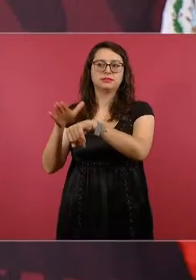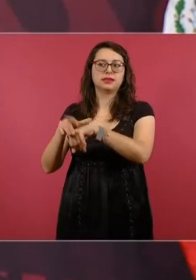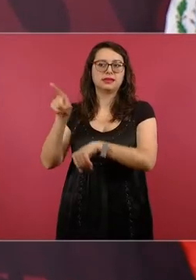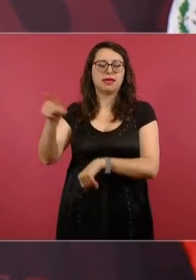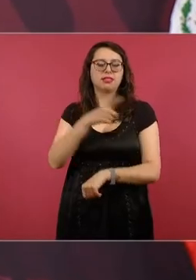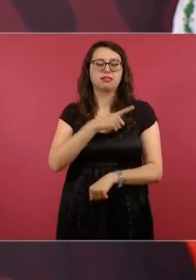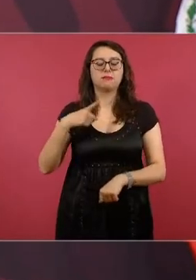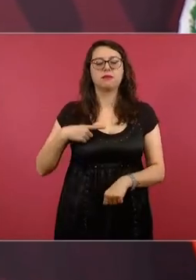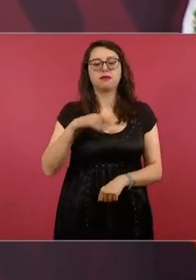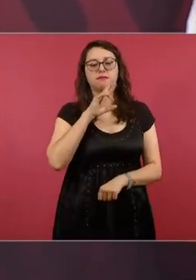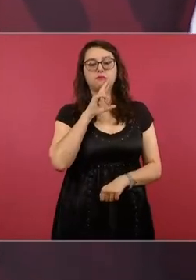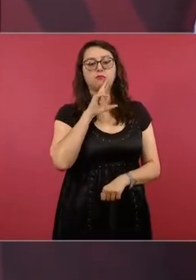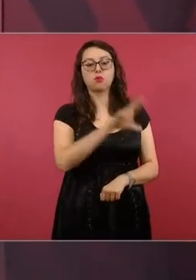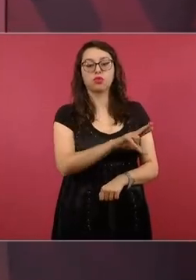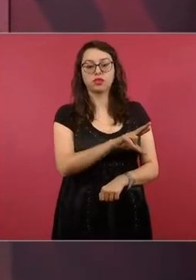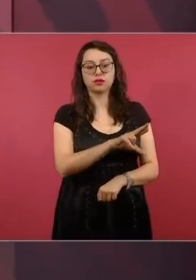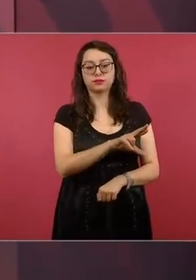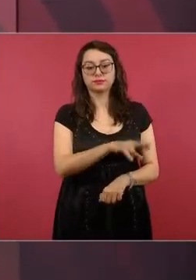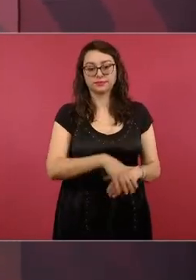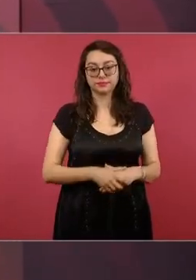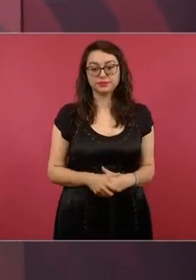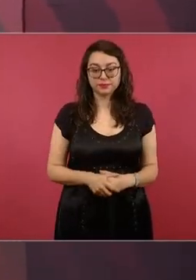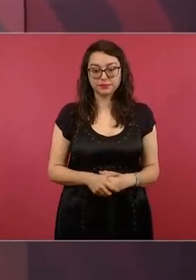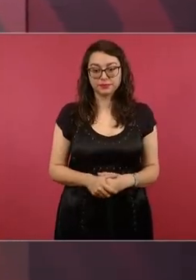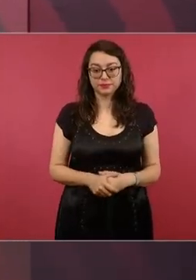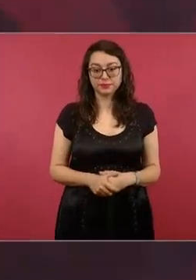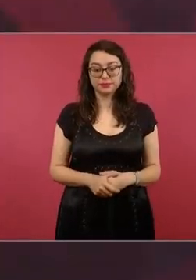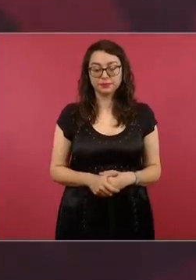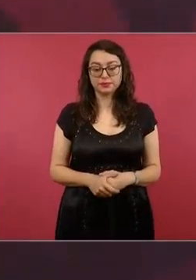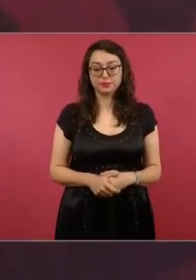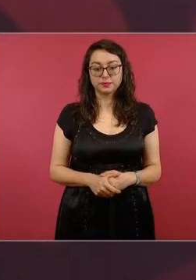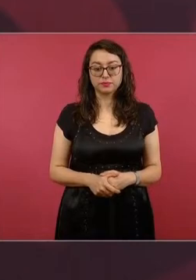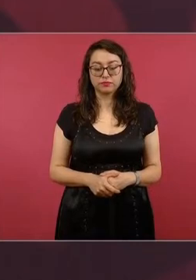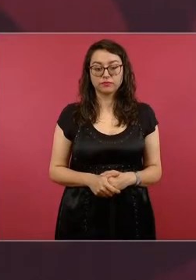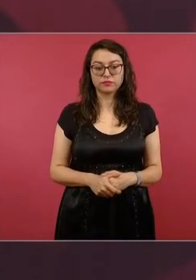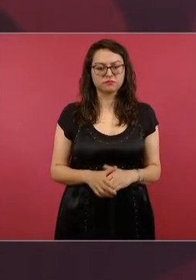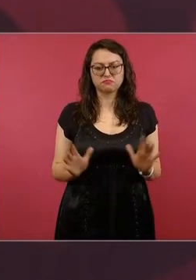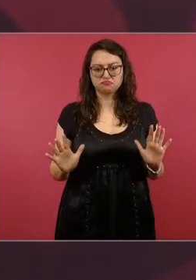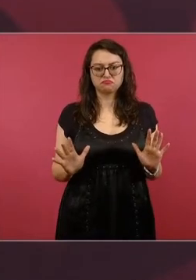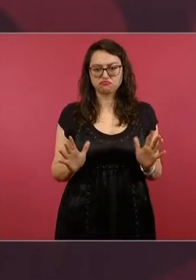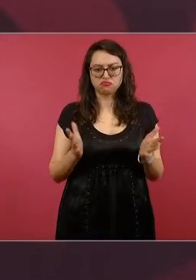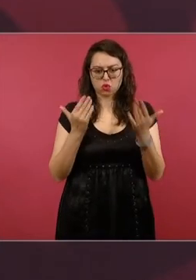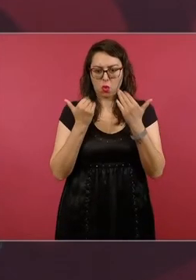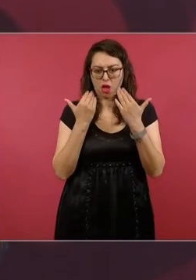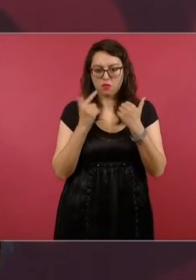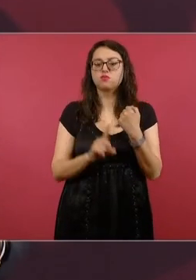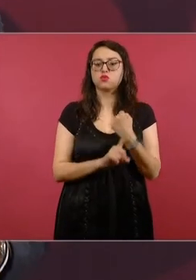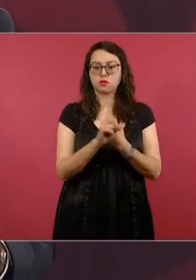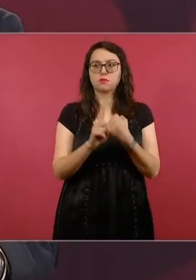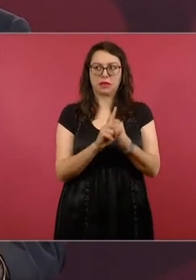tu denuncia, sin ninguna duda.